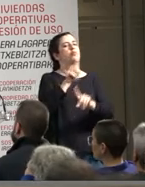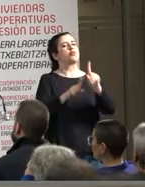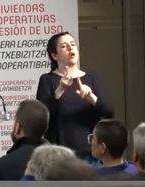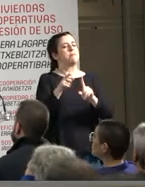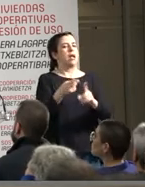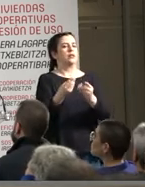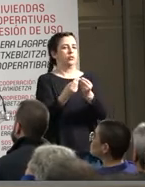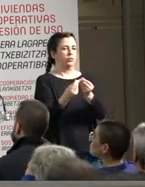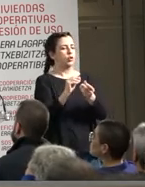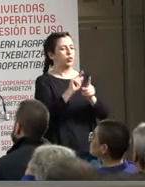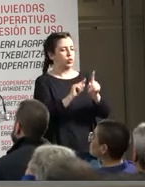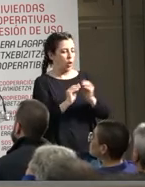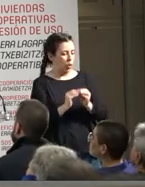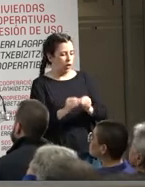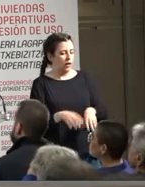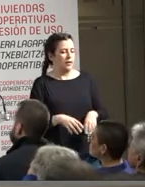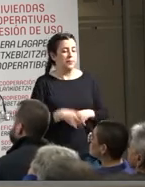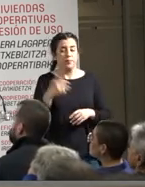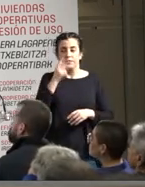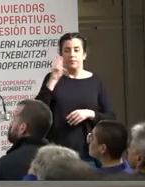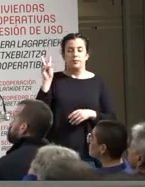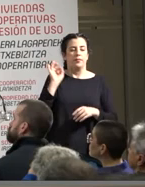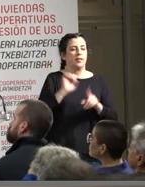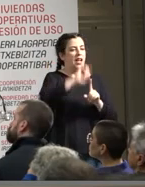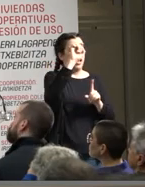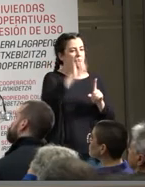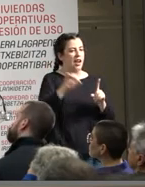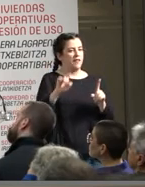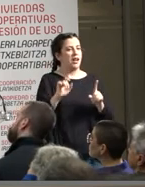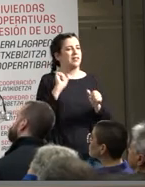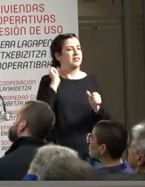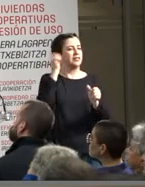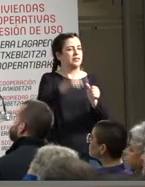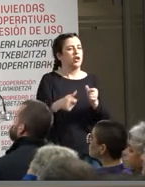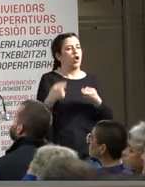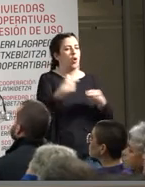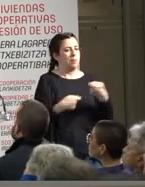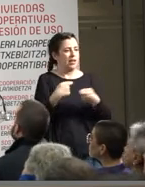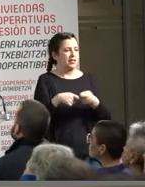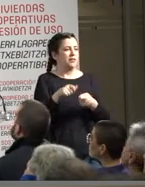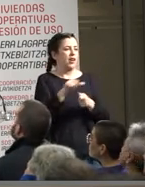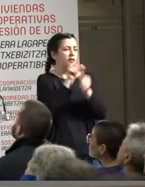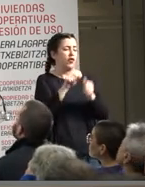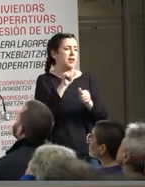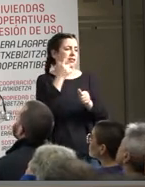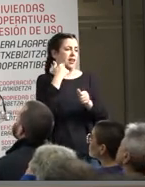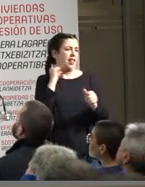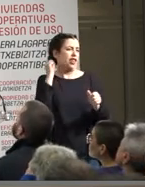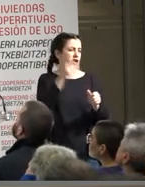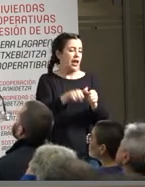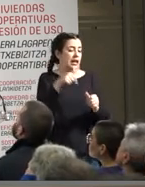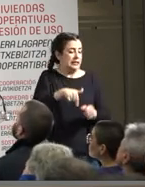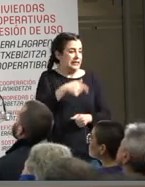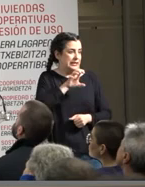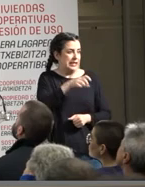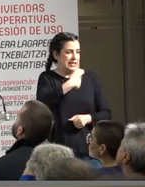Esta es una gráfica que muestra cómo es el modelo tradicional de cooperativa que hemos vivido en este país, pero que en otros países no ha existido,